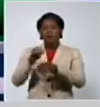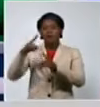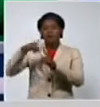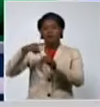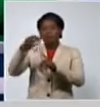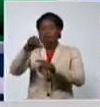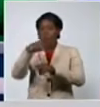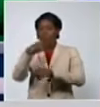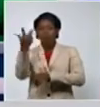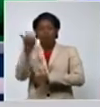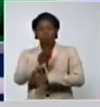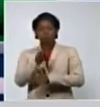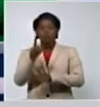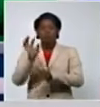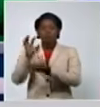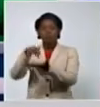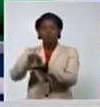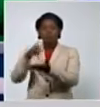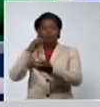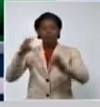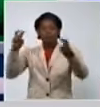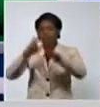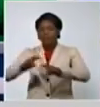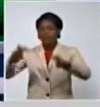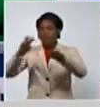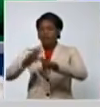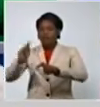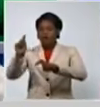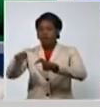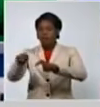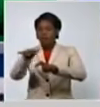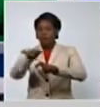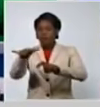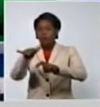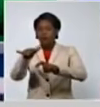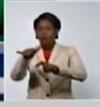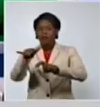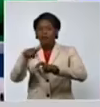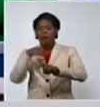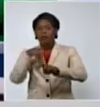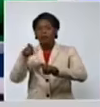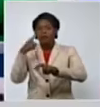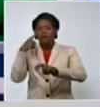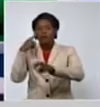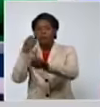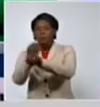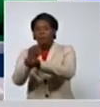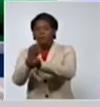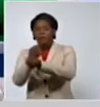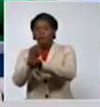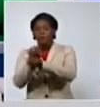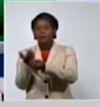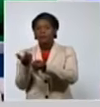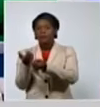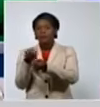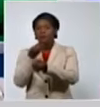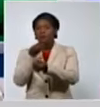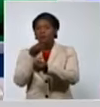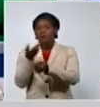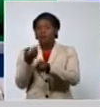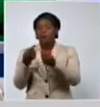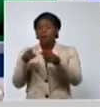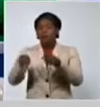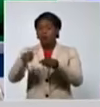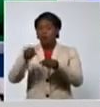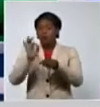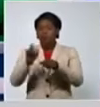centros de investigación, pero que realmente entonces sería todavía más peligrosa, si es que realmente. Pero bueno, todo esto son noticias que hay